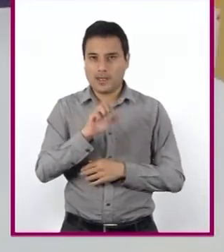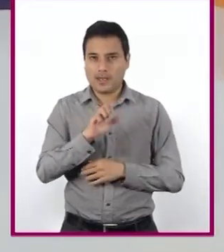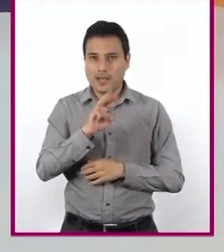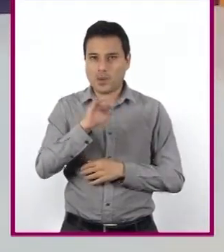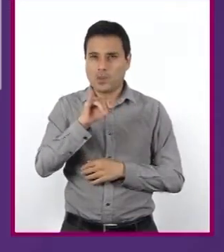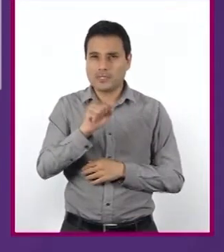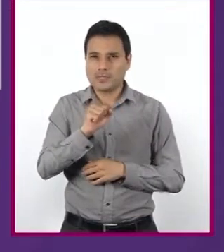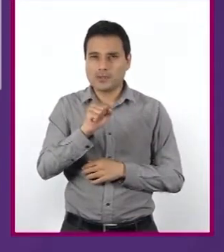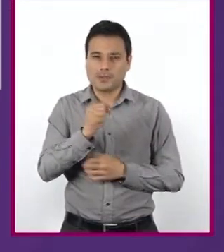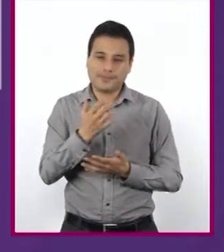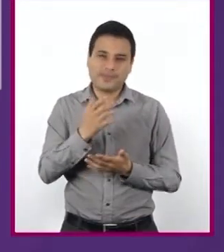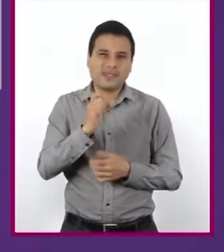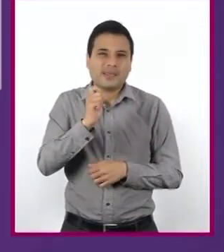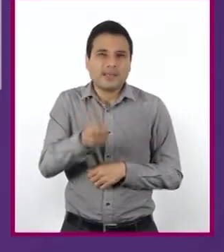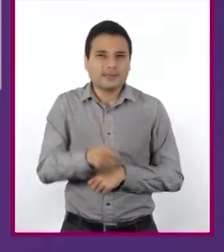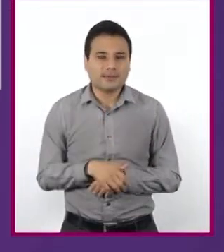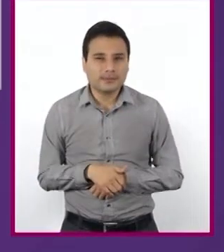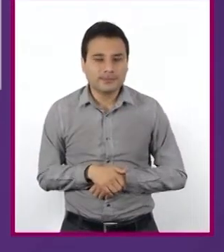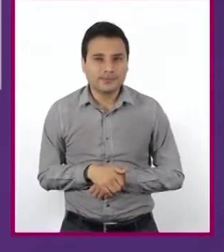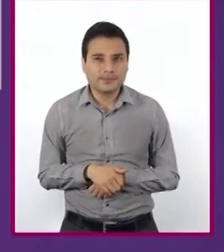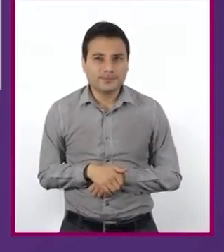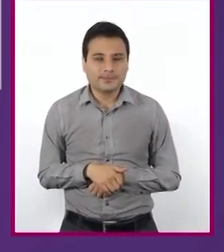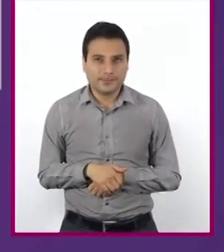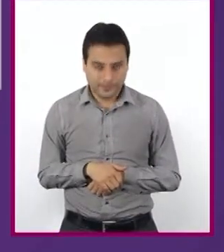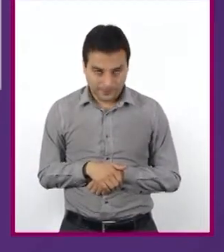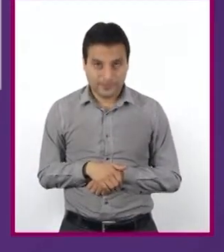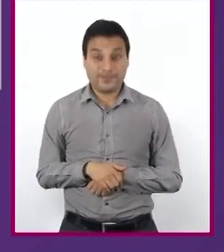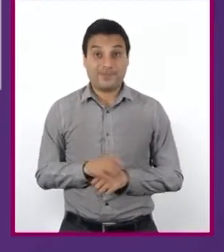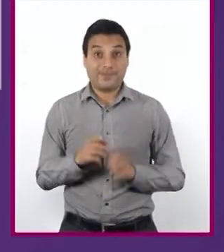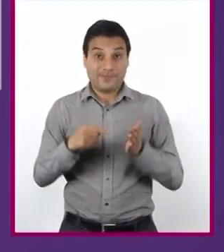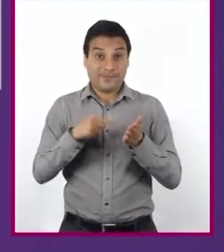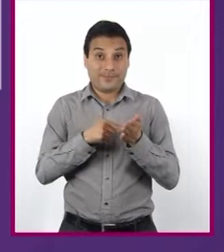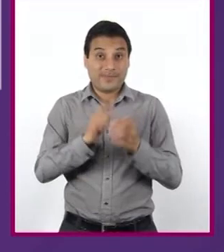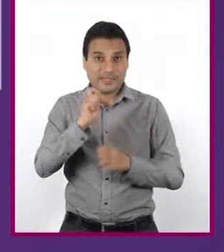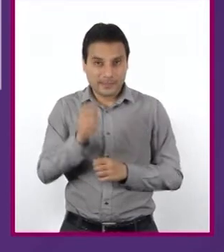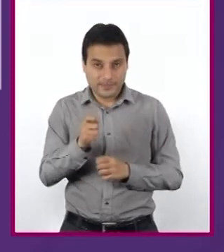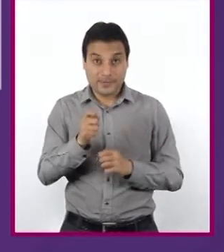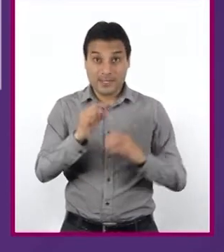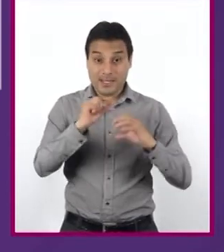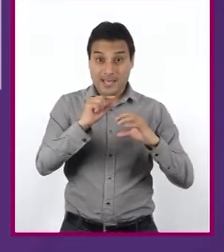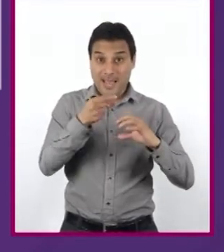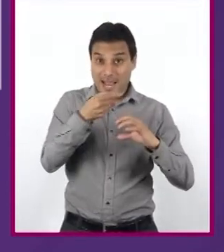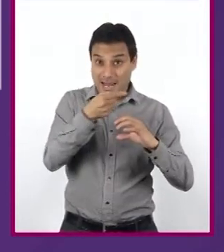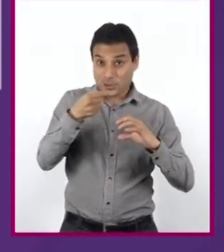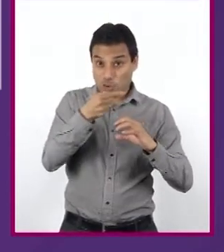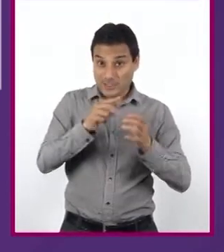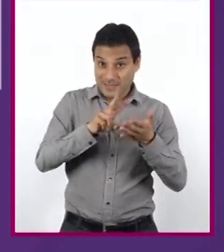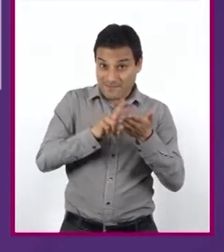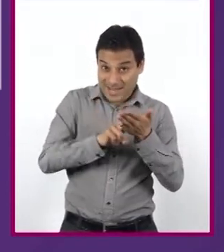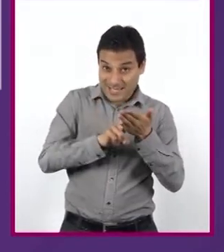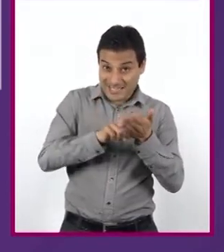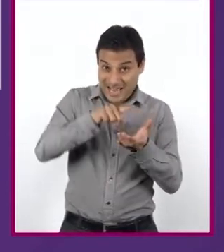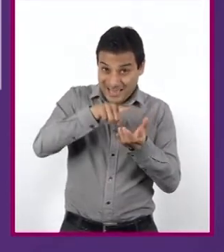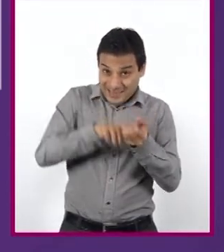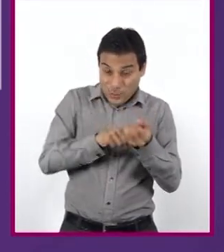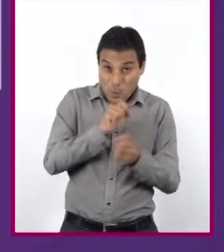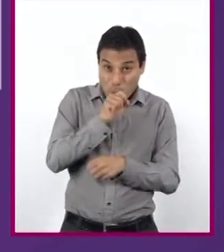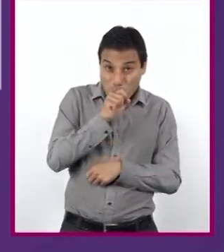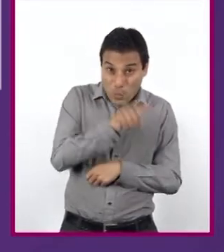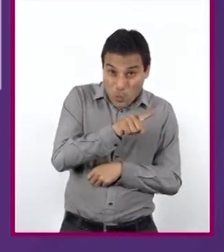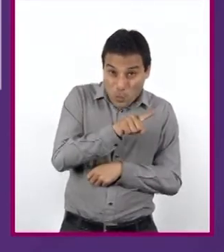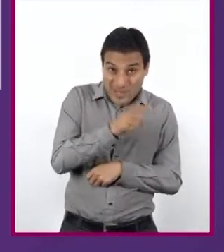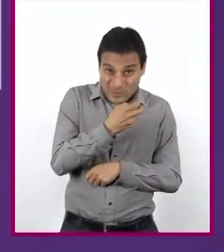de puntos? Es la representación de los electrones de valencia de los átomos de